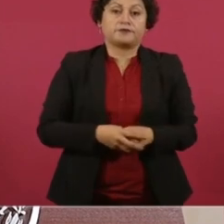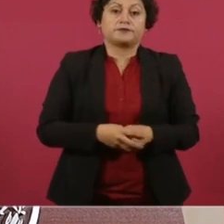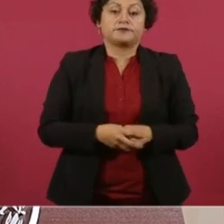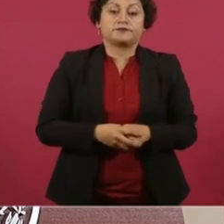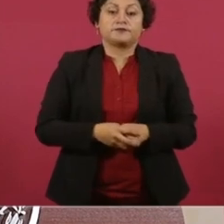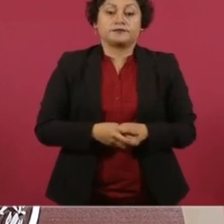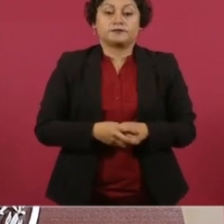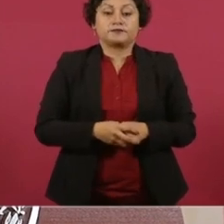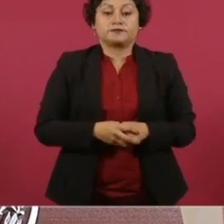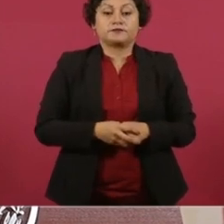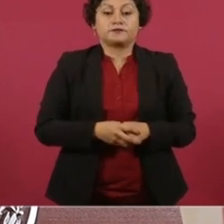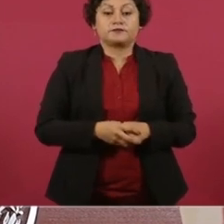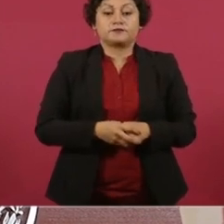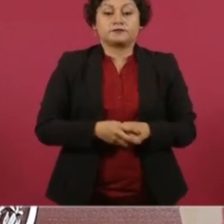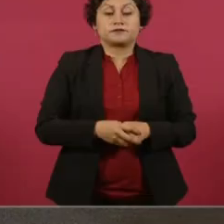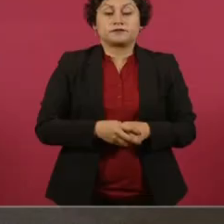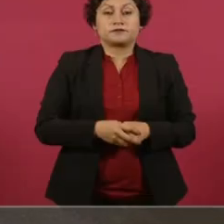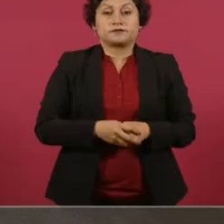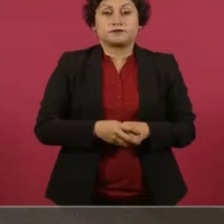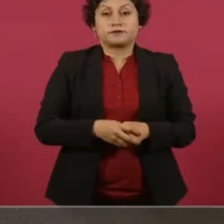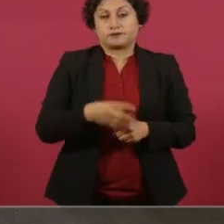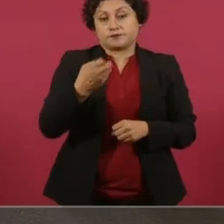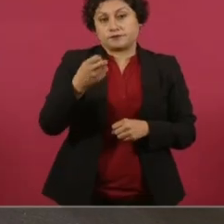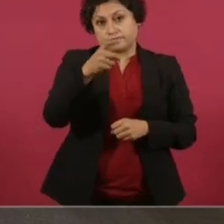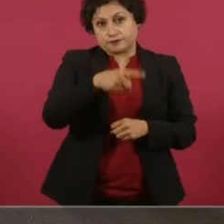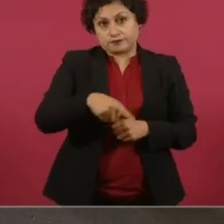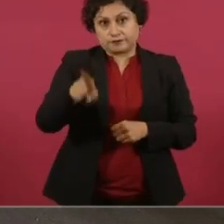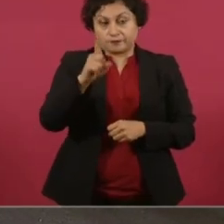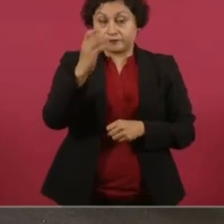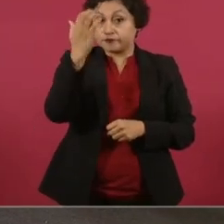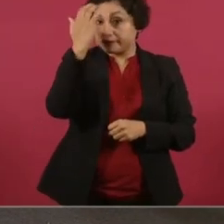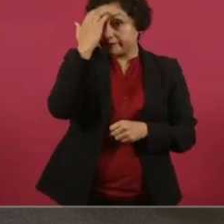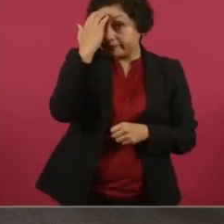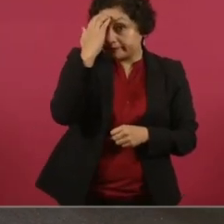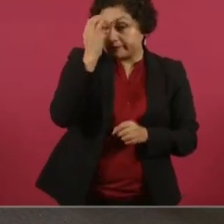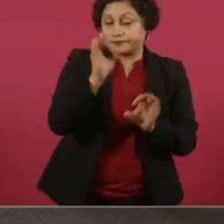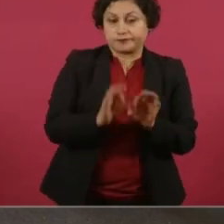que se conozca,